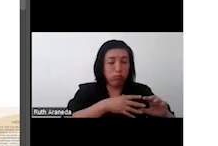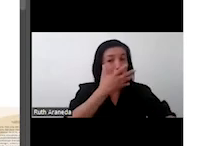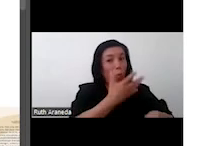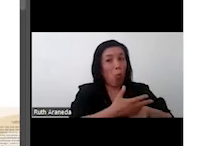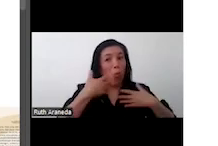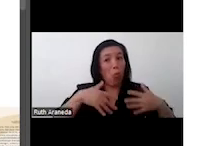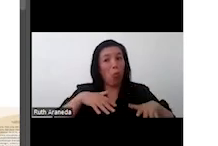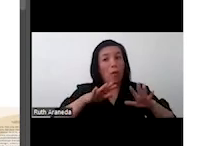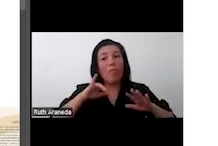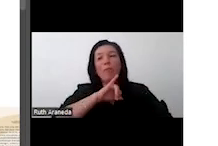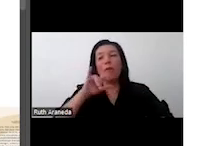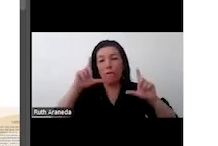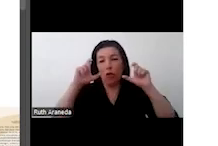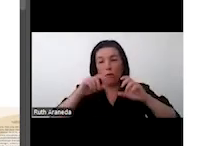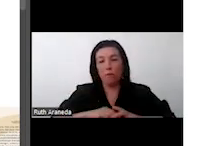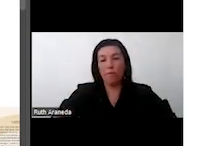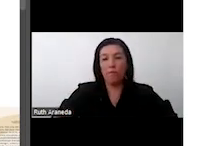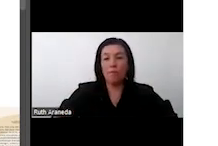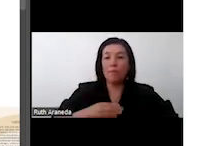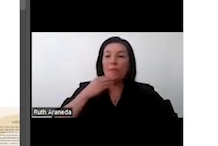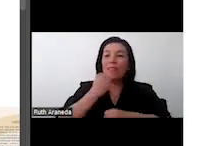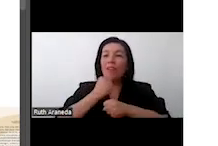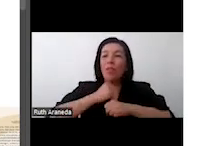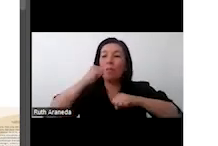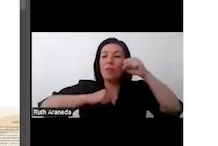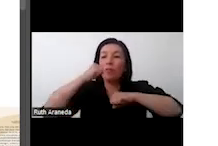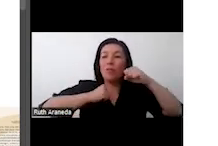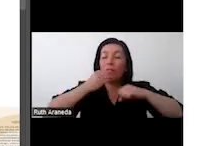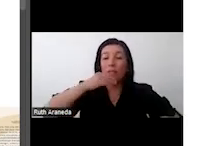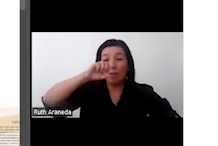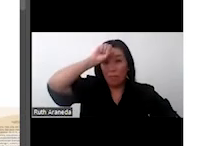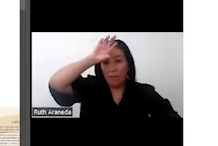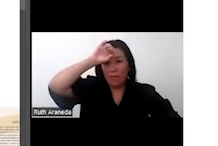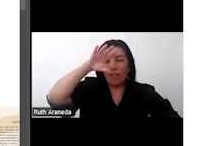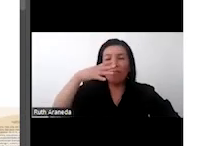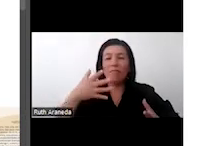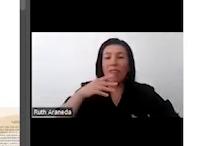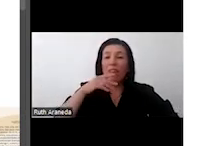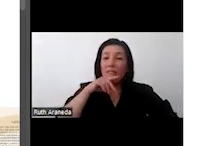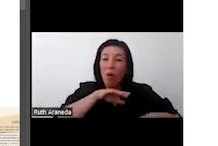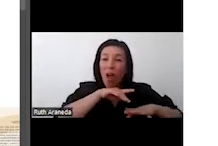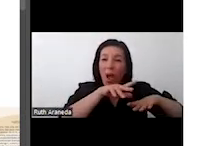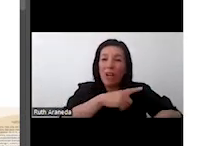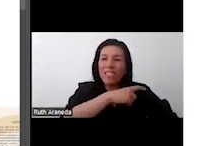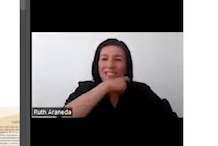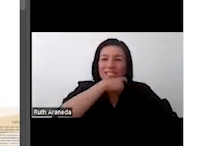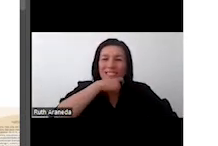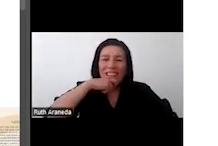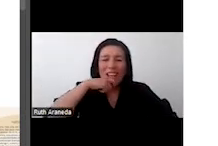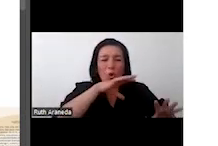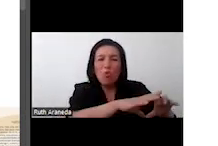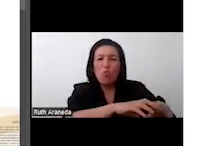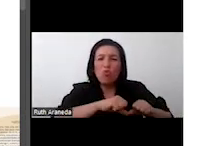fotografías. También el trabajo de la industria y la minería, digamos, que va secando estos afluentes por el uso mismo